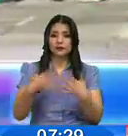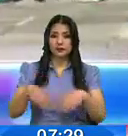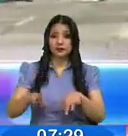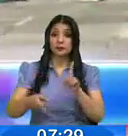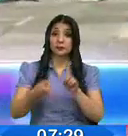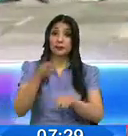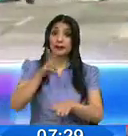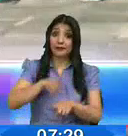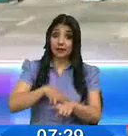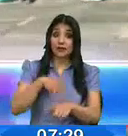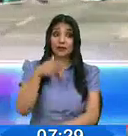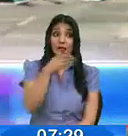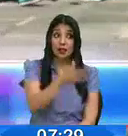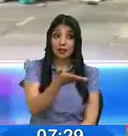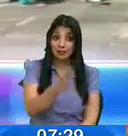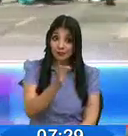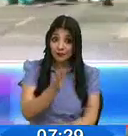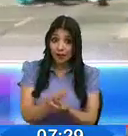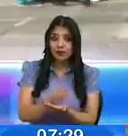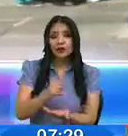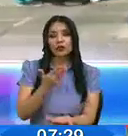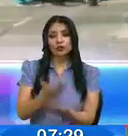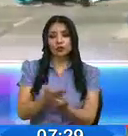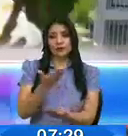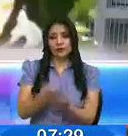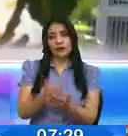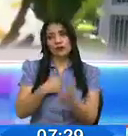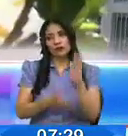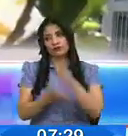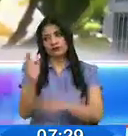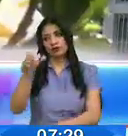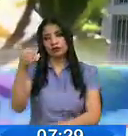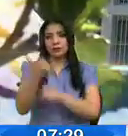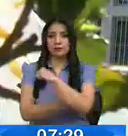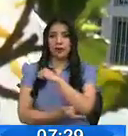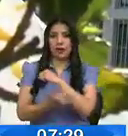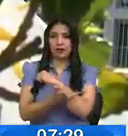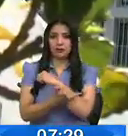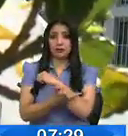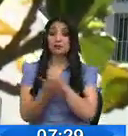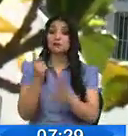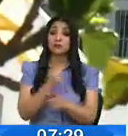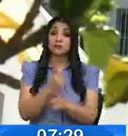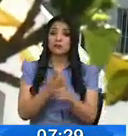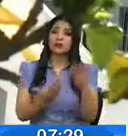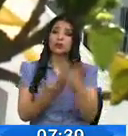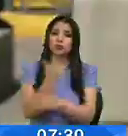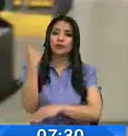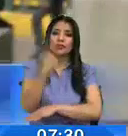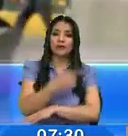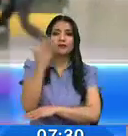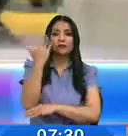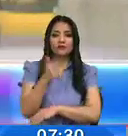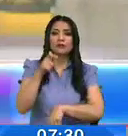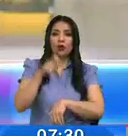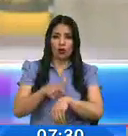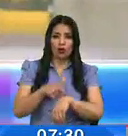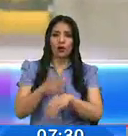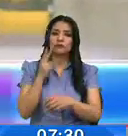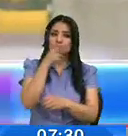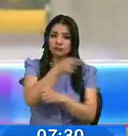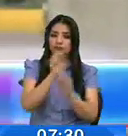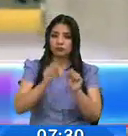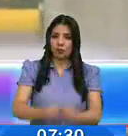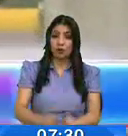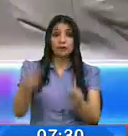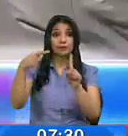vez ha justificado diciendo que estaba fuera del país. A Navas se le fijará nuevo día y hora para la diligencia. Gal Ortega, padre del periodista